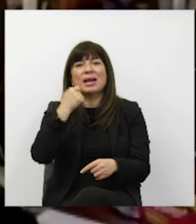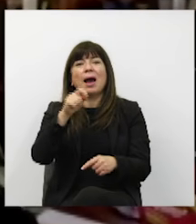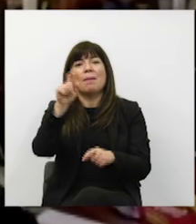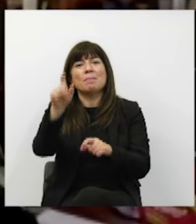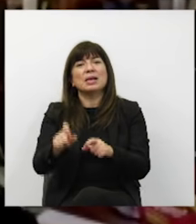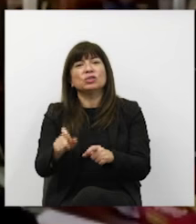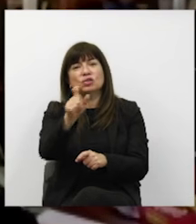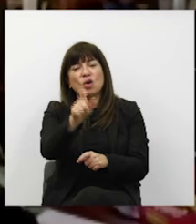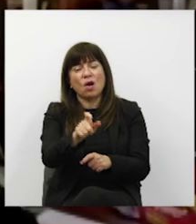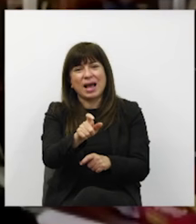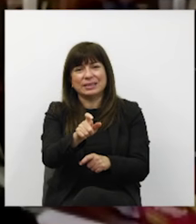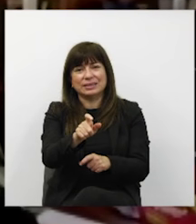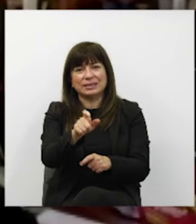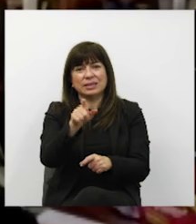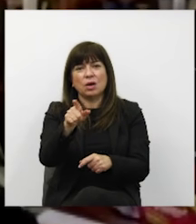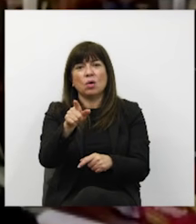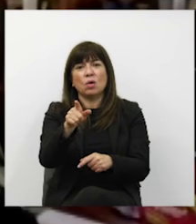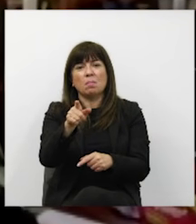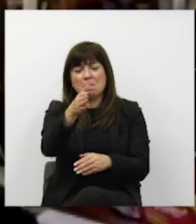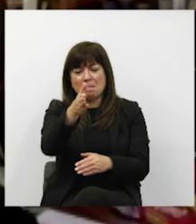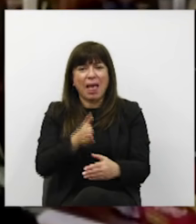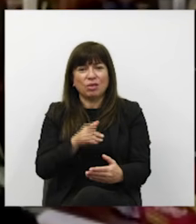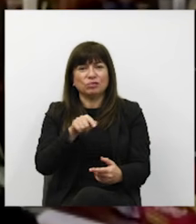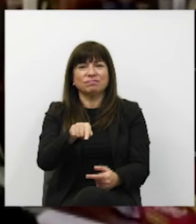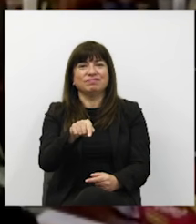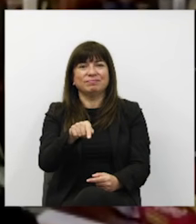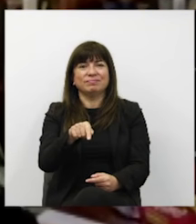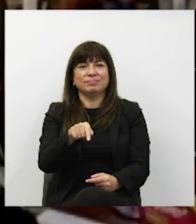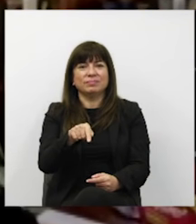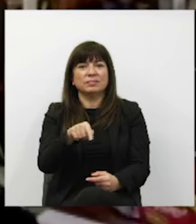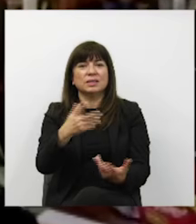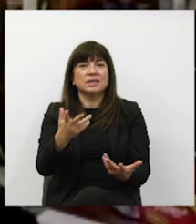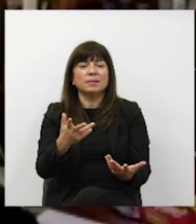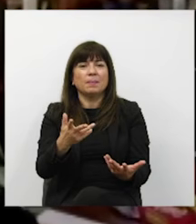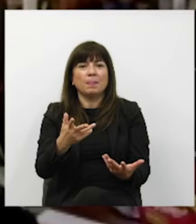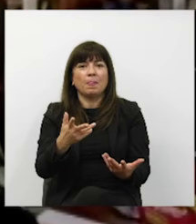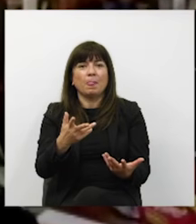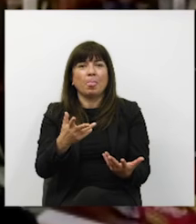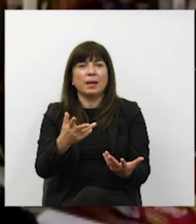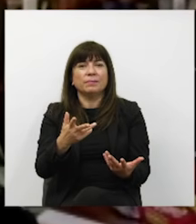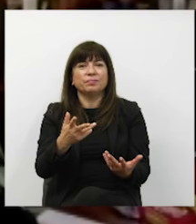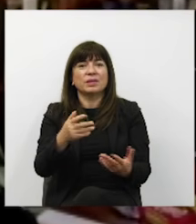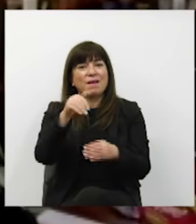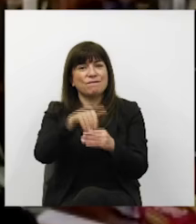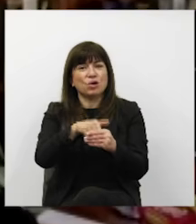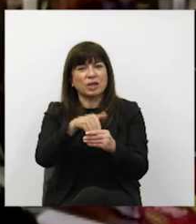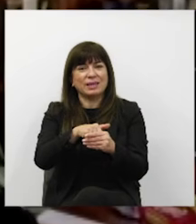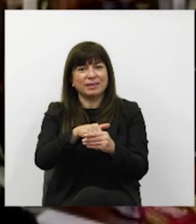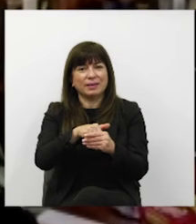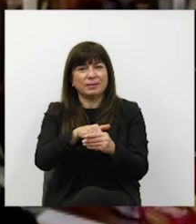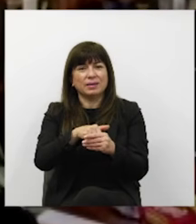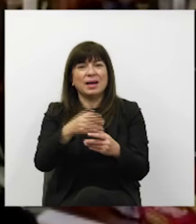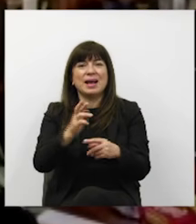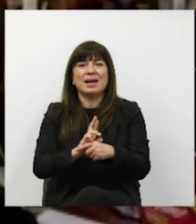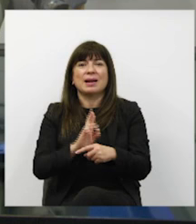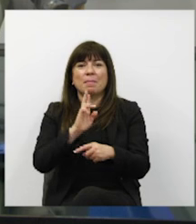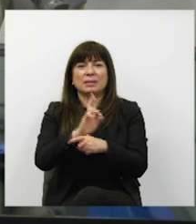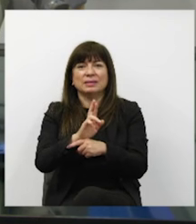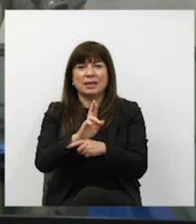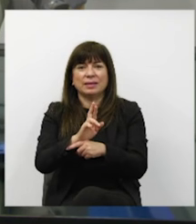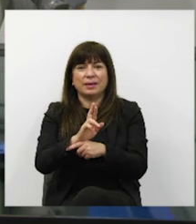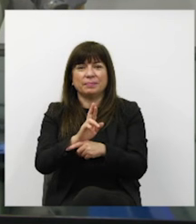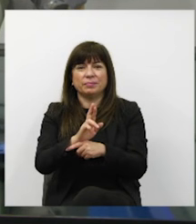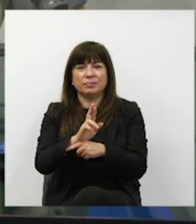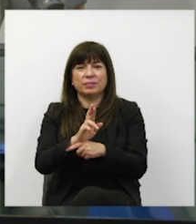se ponga en el medio de su jurisdicción. El se llama el teorema del votante mediana. Si tú representas...